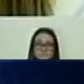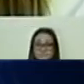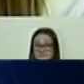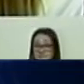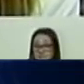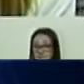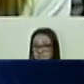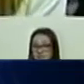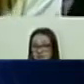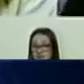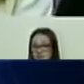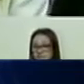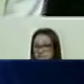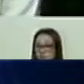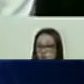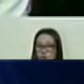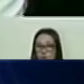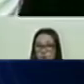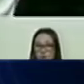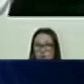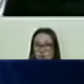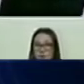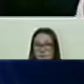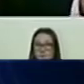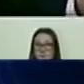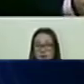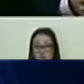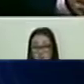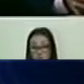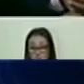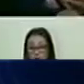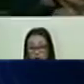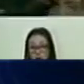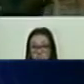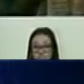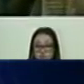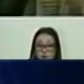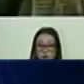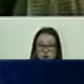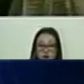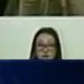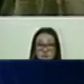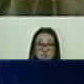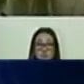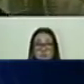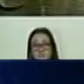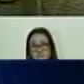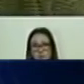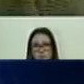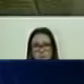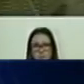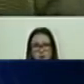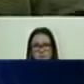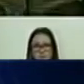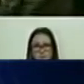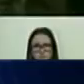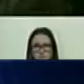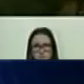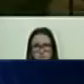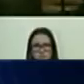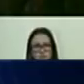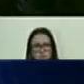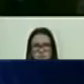para la inversión necesaria para reponer la capacidad productiva de los pozos. Aunque no es el tema